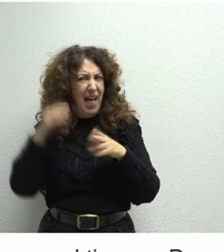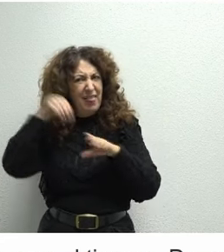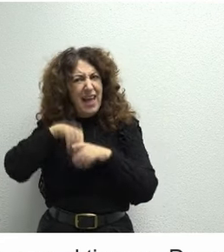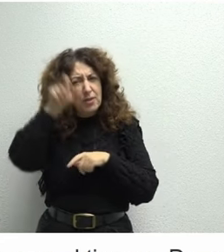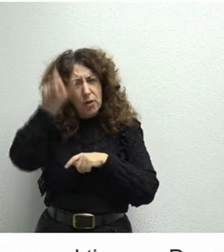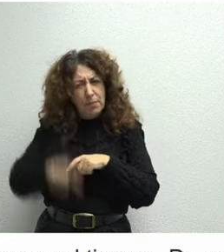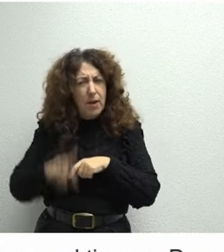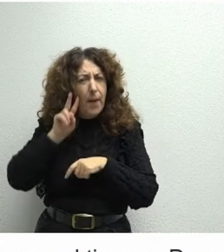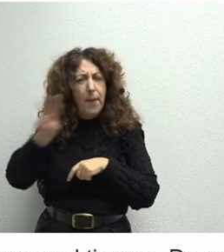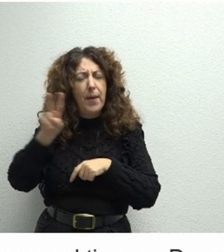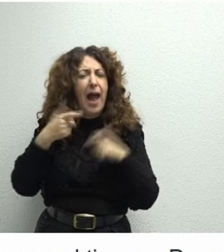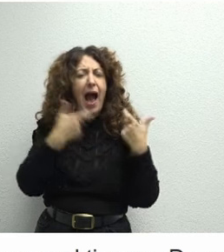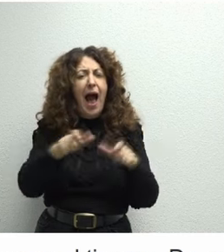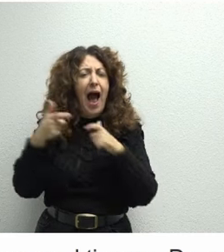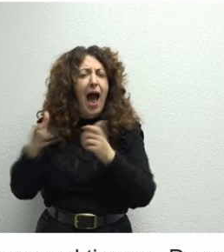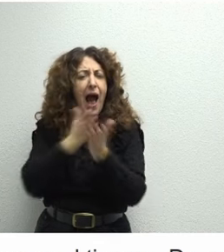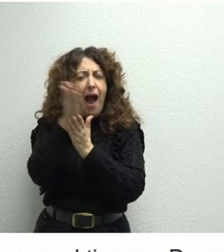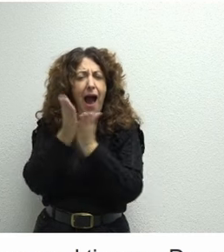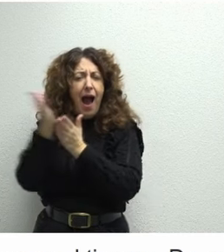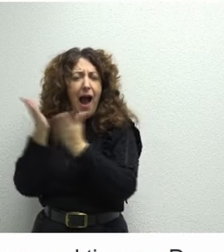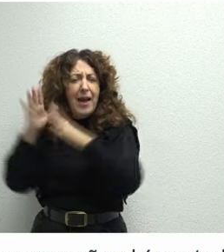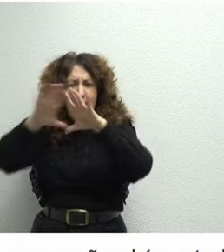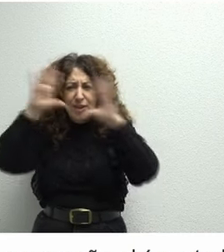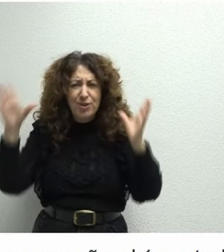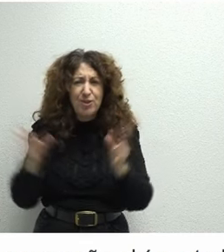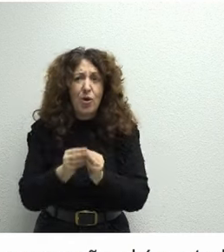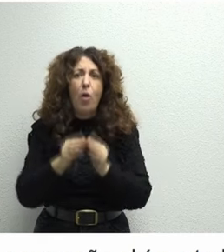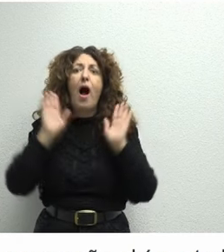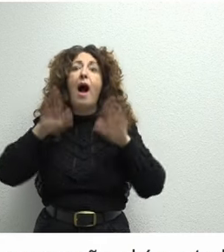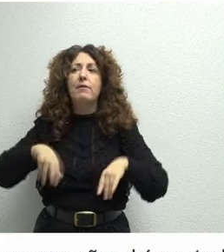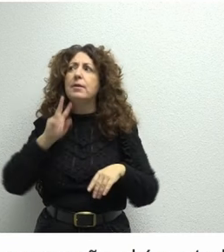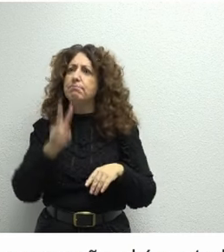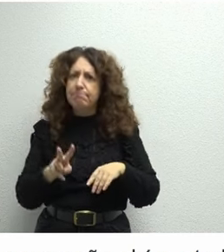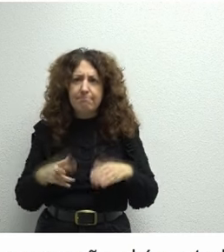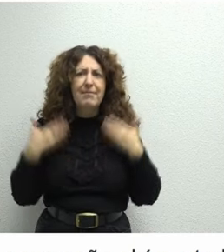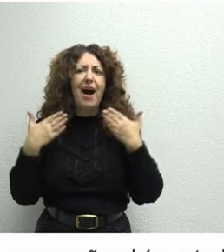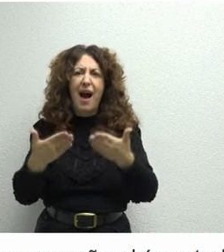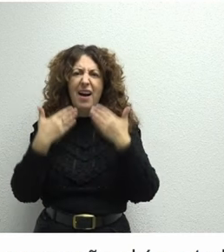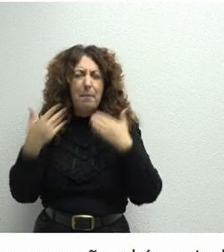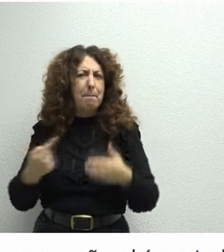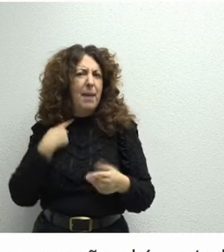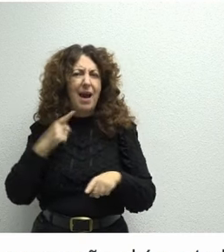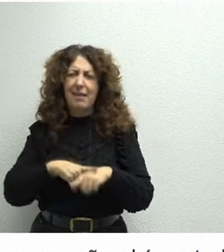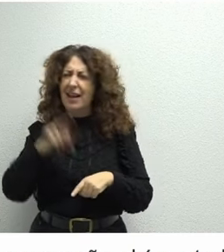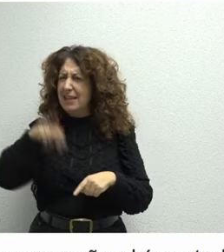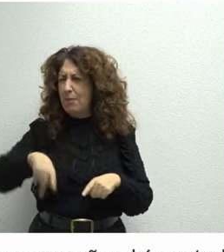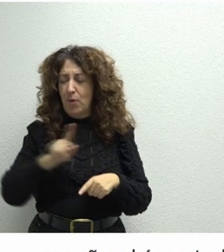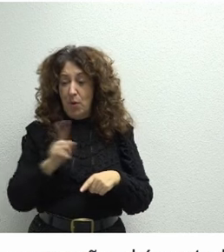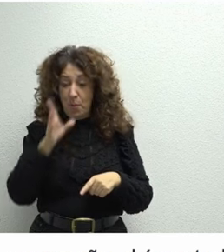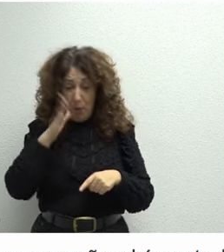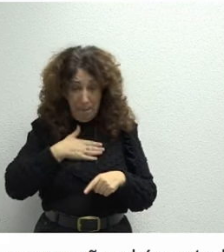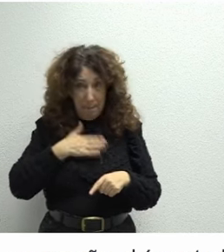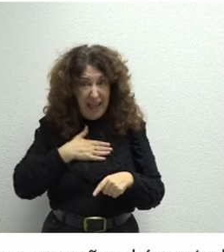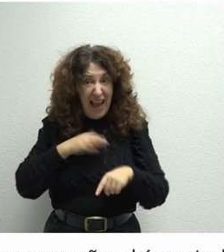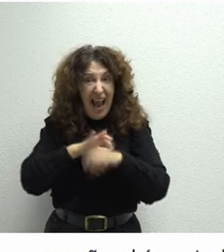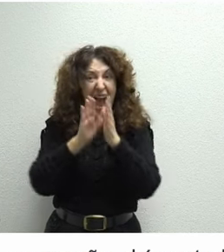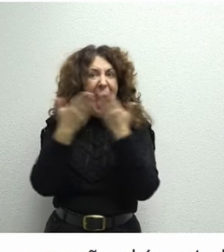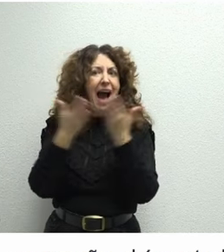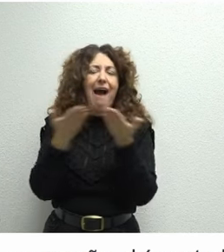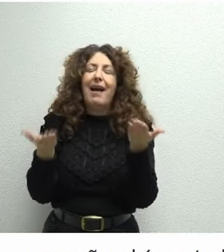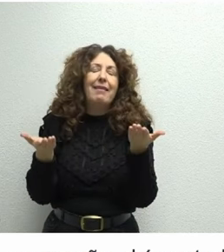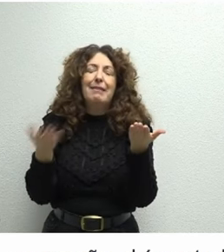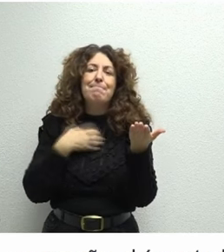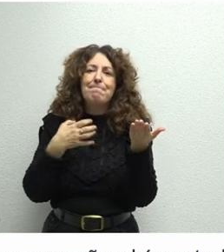personas Al final ellos agradecen o sea no es una pérdida de tiempo es que a lo mejor te decía es que yo dentro de mi agenda no puedo dedicar